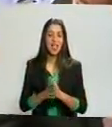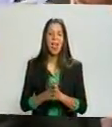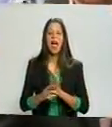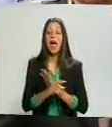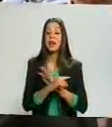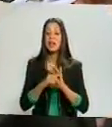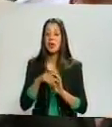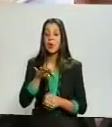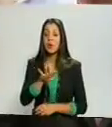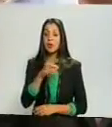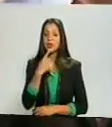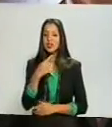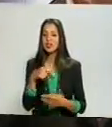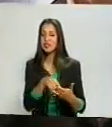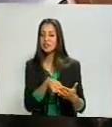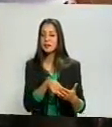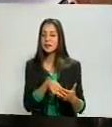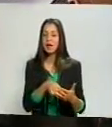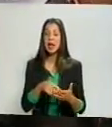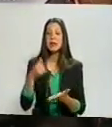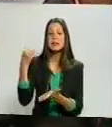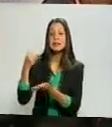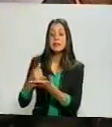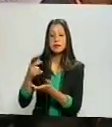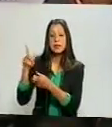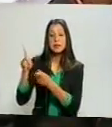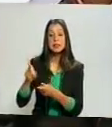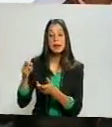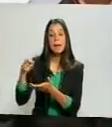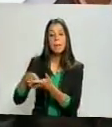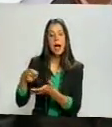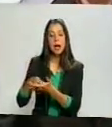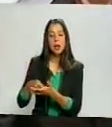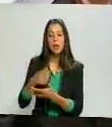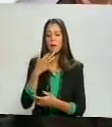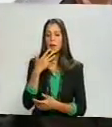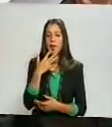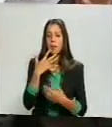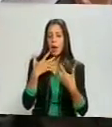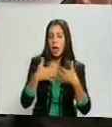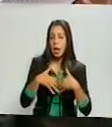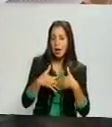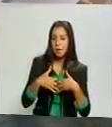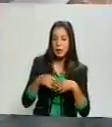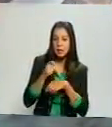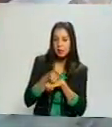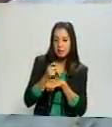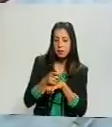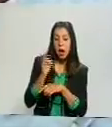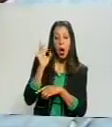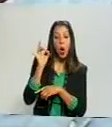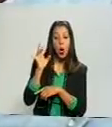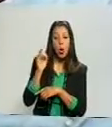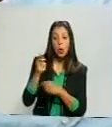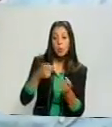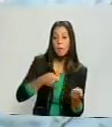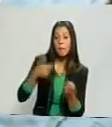dice: el impuesto sobre la renta que se genere con ocasión de la venta de oro en el